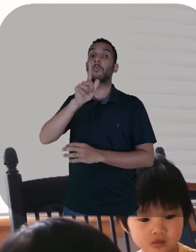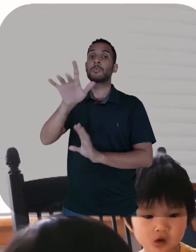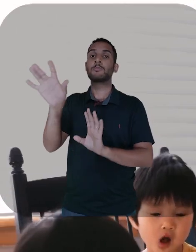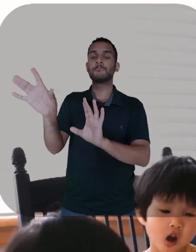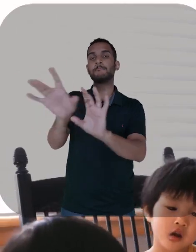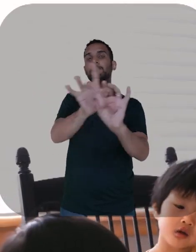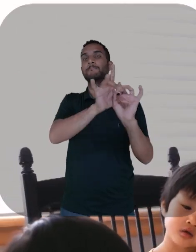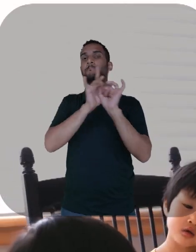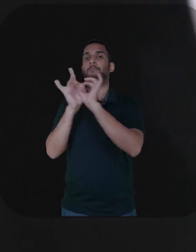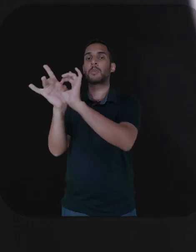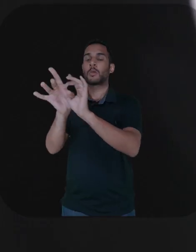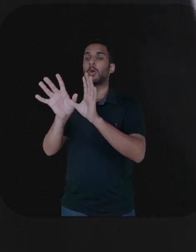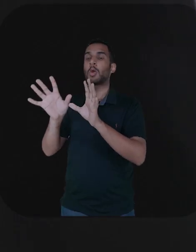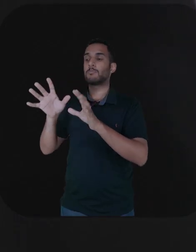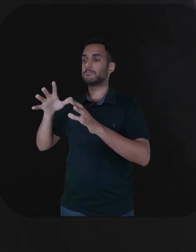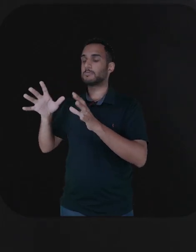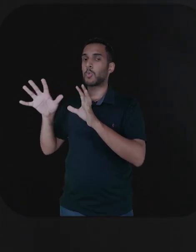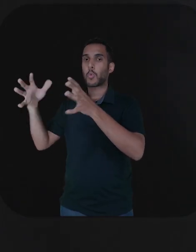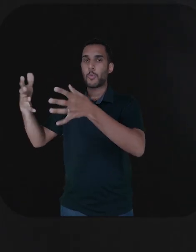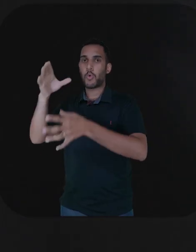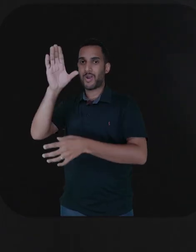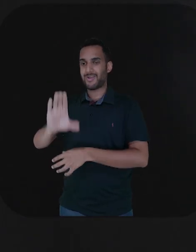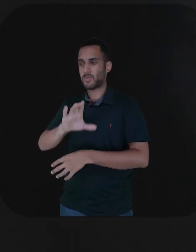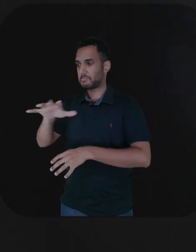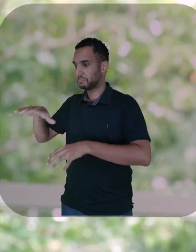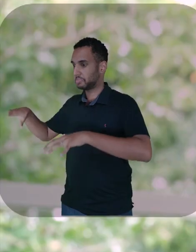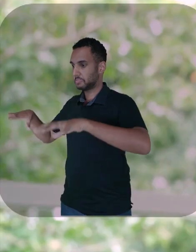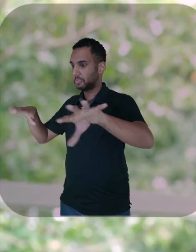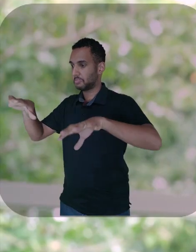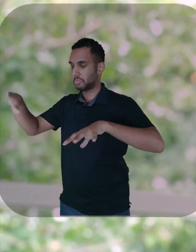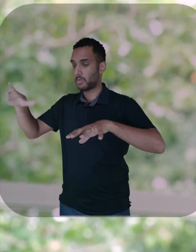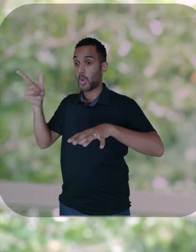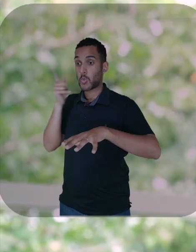y alcanzar la unidad de la comunidad católica que está dividida.